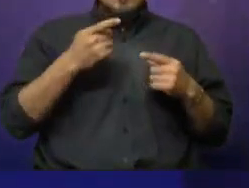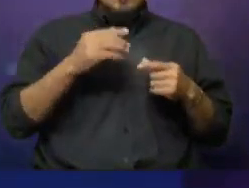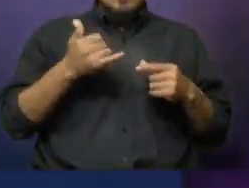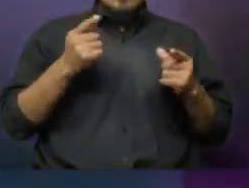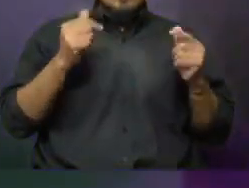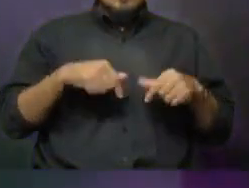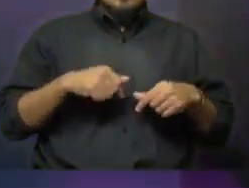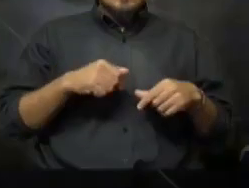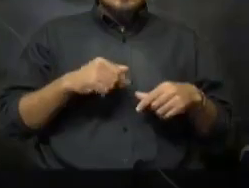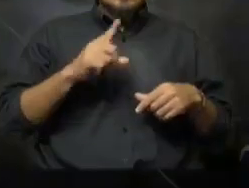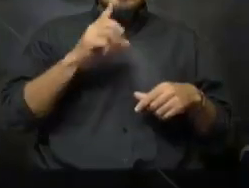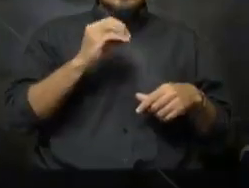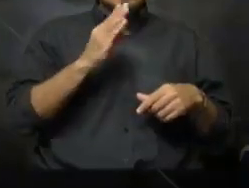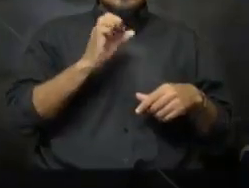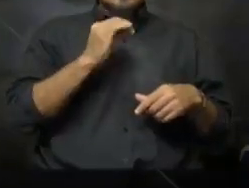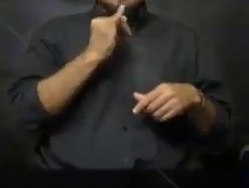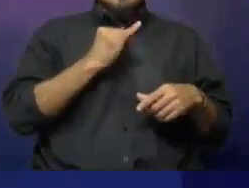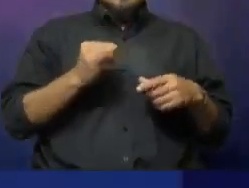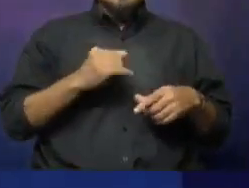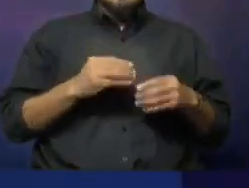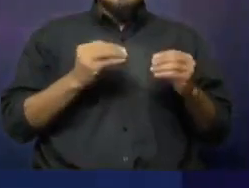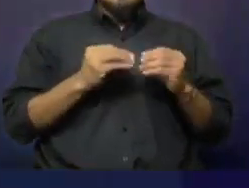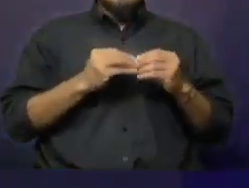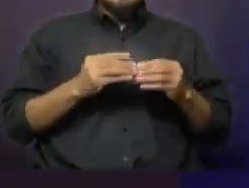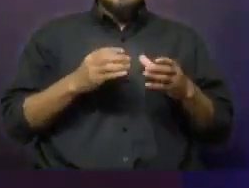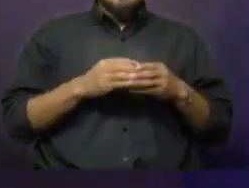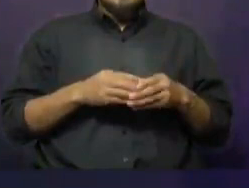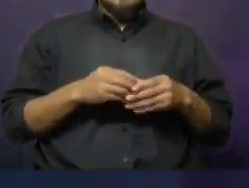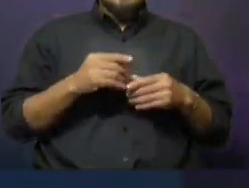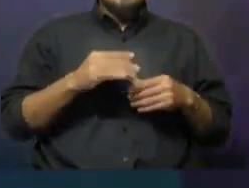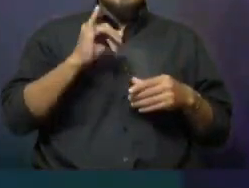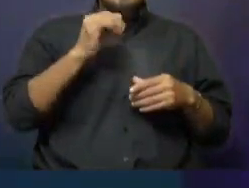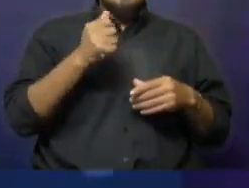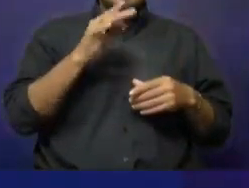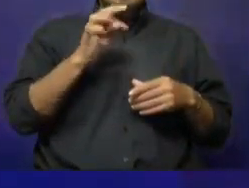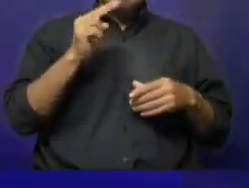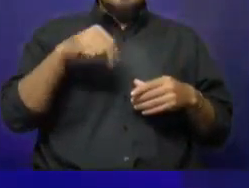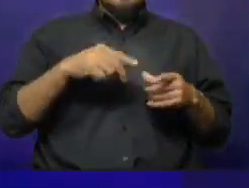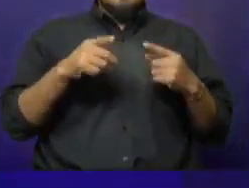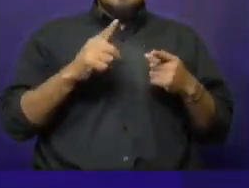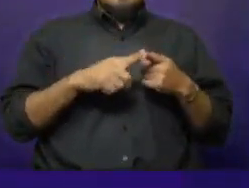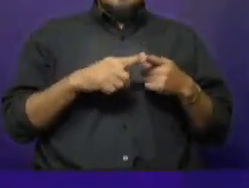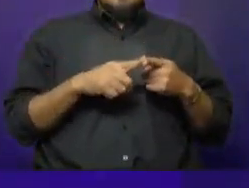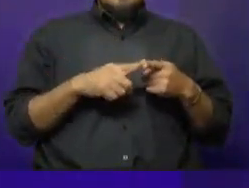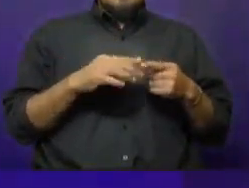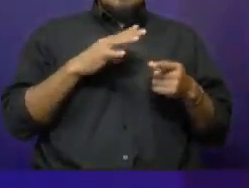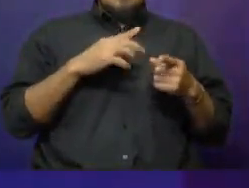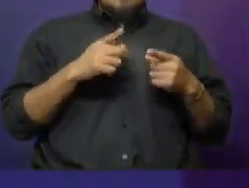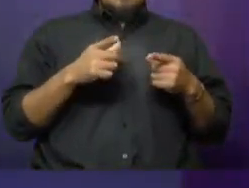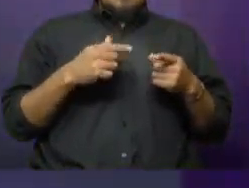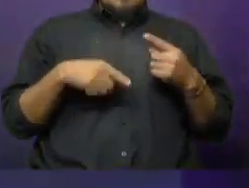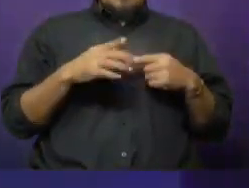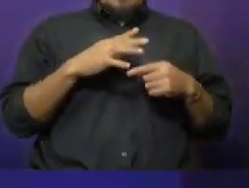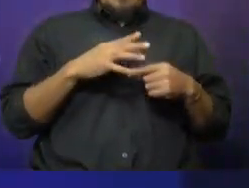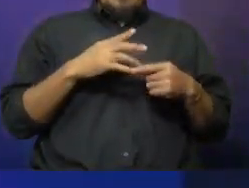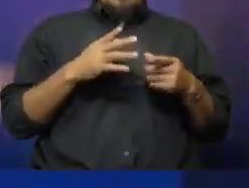para acá Patuco López, que también es compañero de la banda. Michelle Yatón también está por lanzar su disco. Y bueno, nos pasó un poco eso, como que